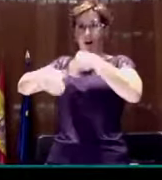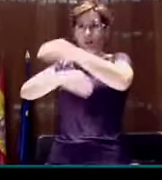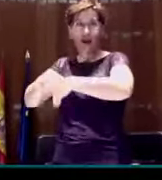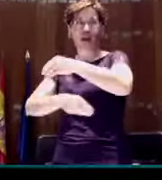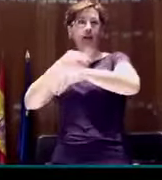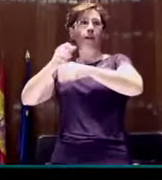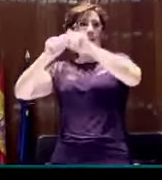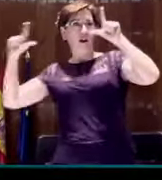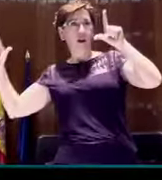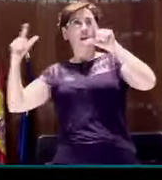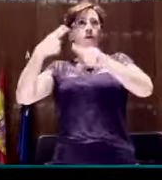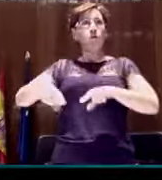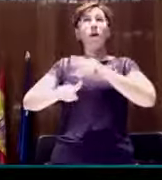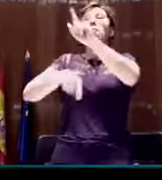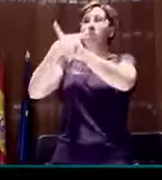para que podamos ver